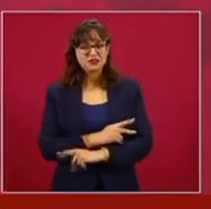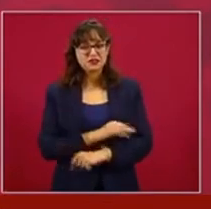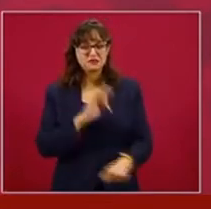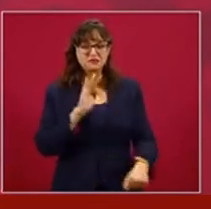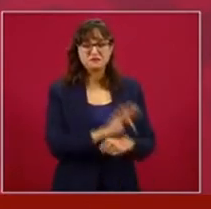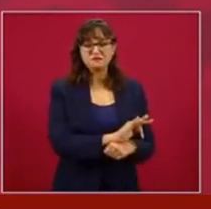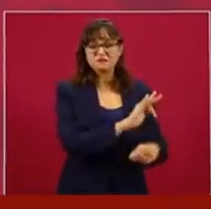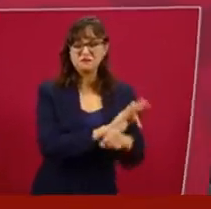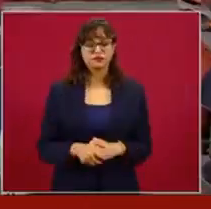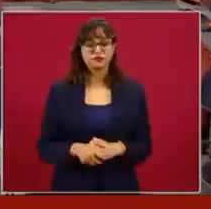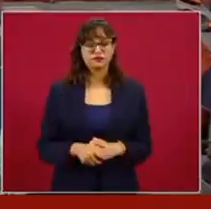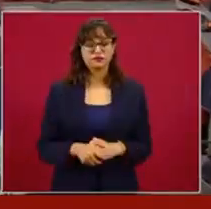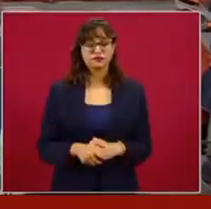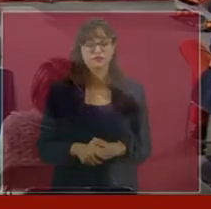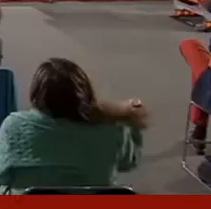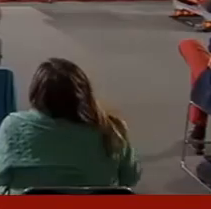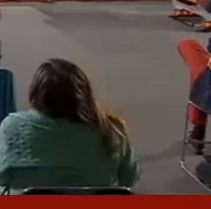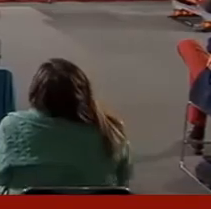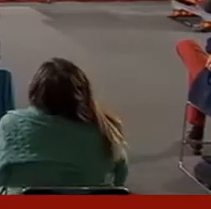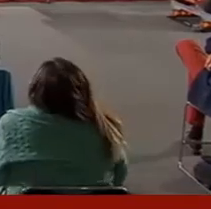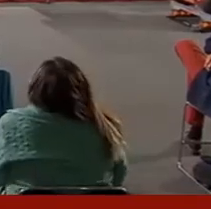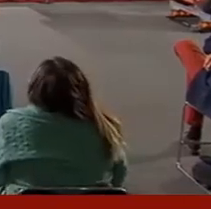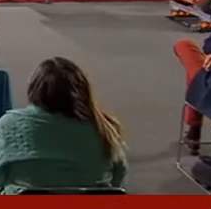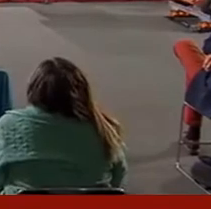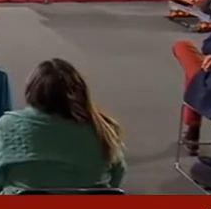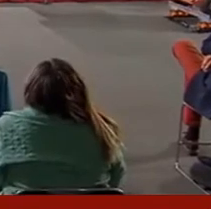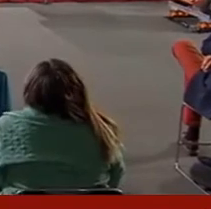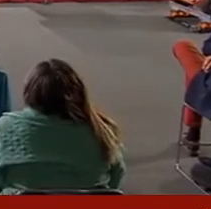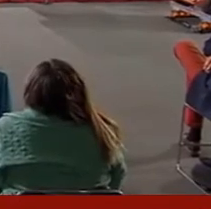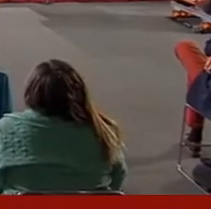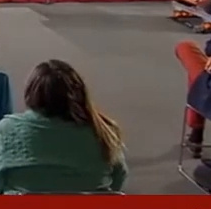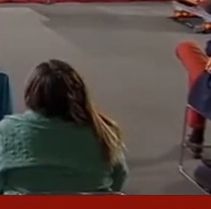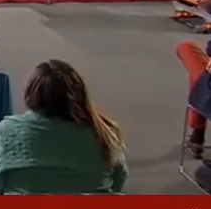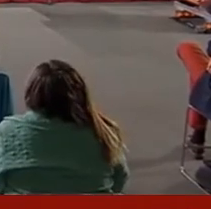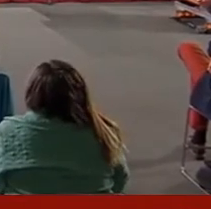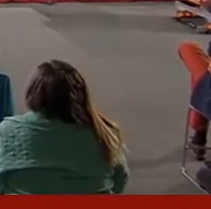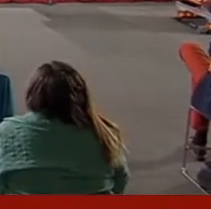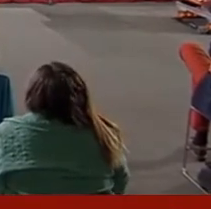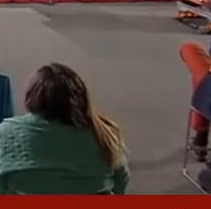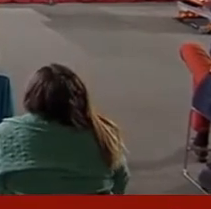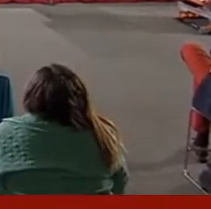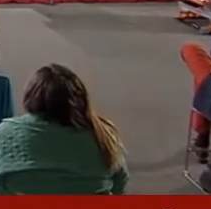en el mundo intelectual. Se titula En defensa de la libertad de expresión.